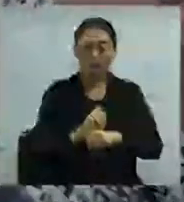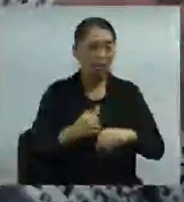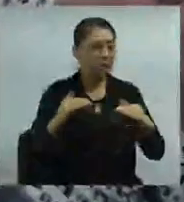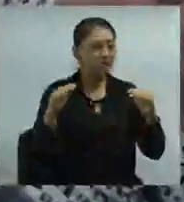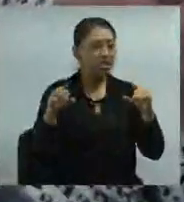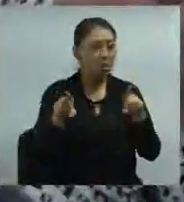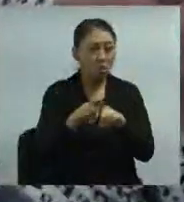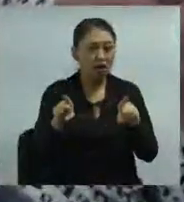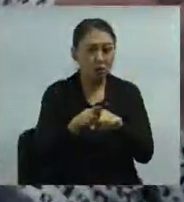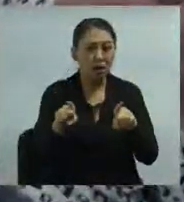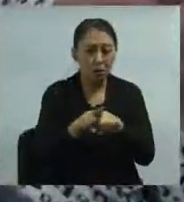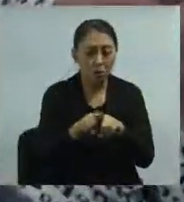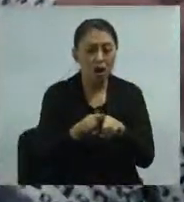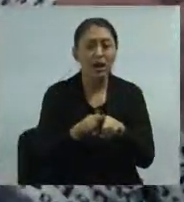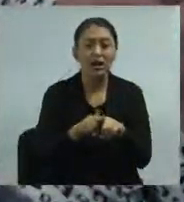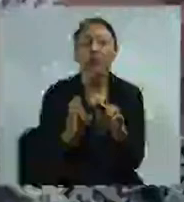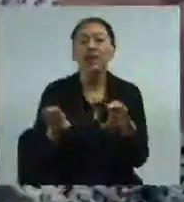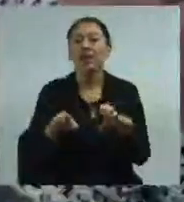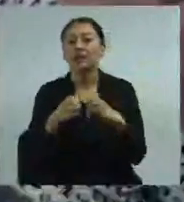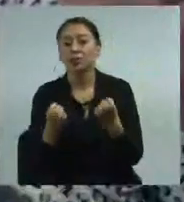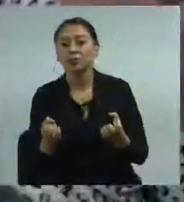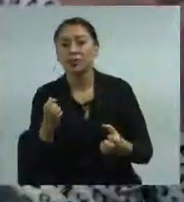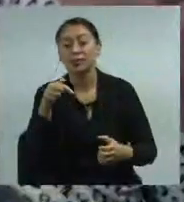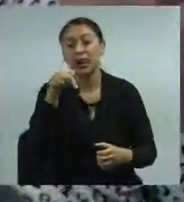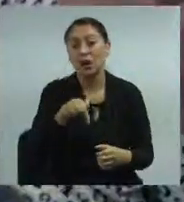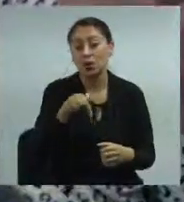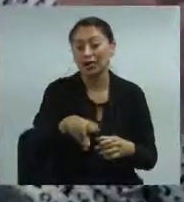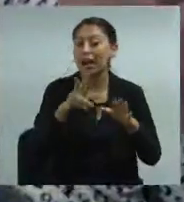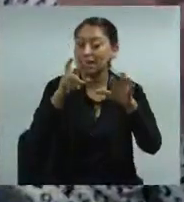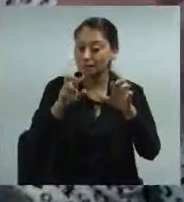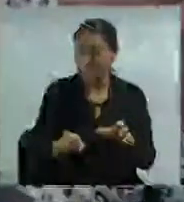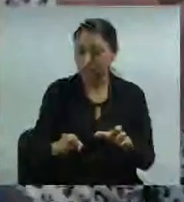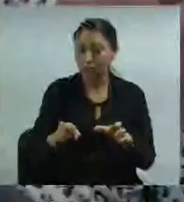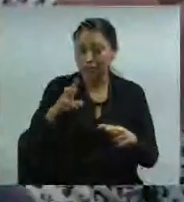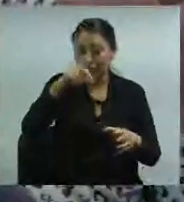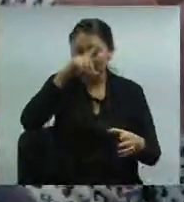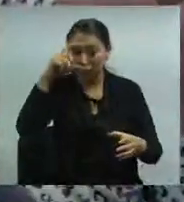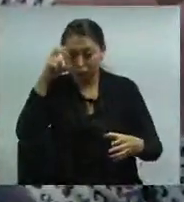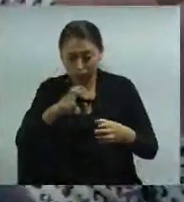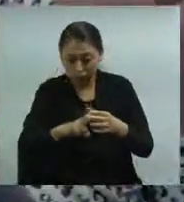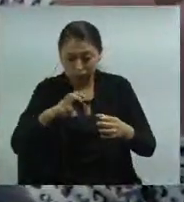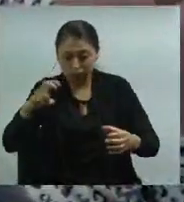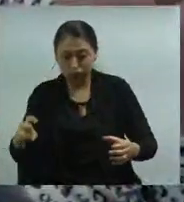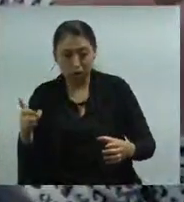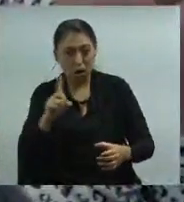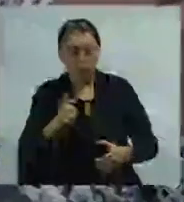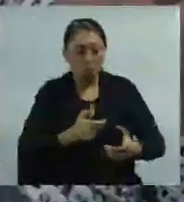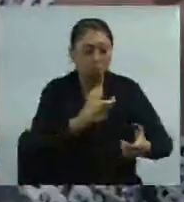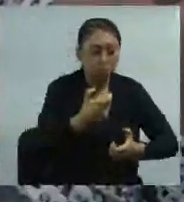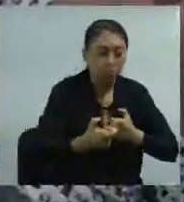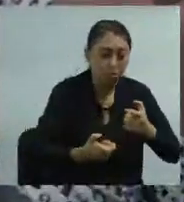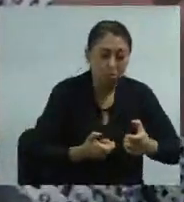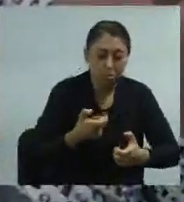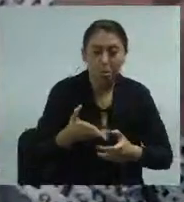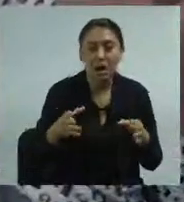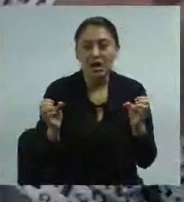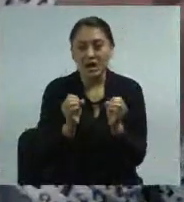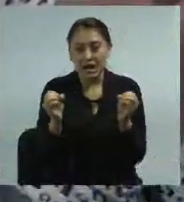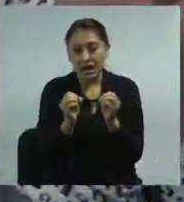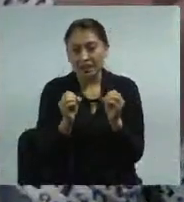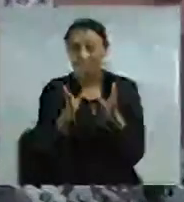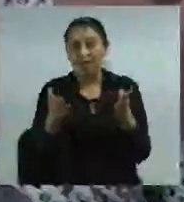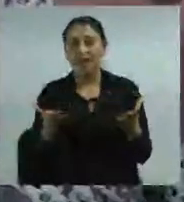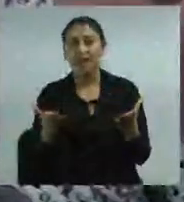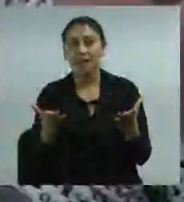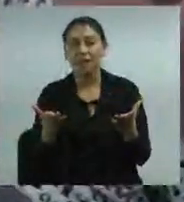institución y actualmente a los jubilados no les están pagando ni la cantidad que deben ni